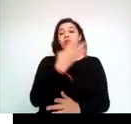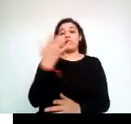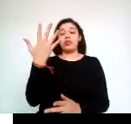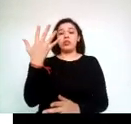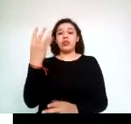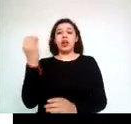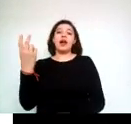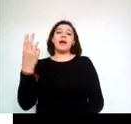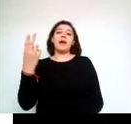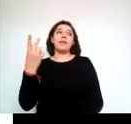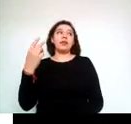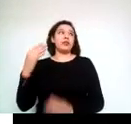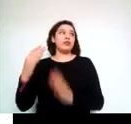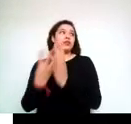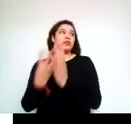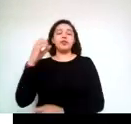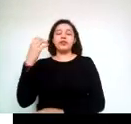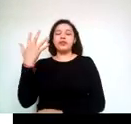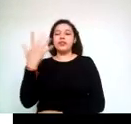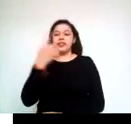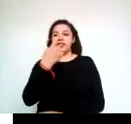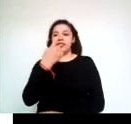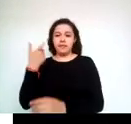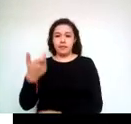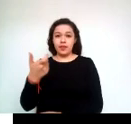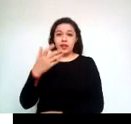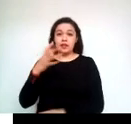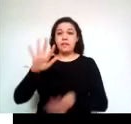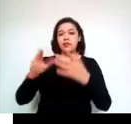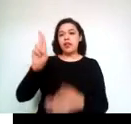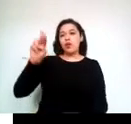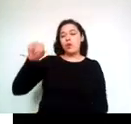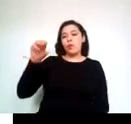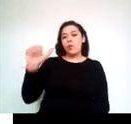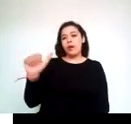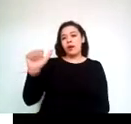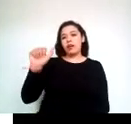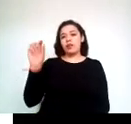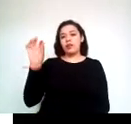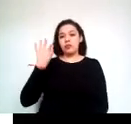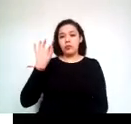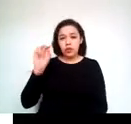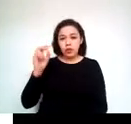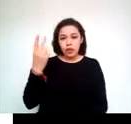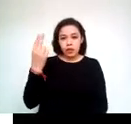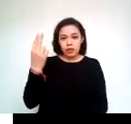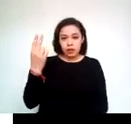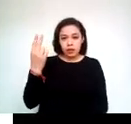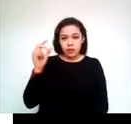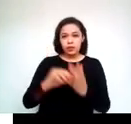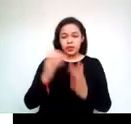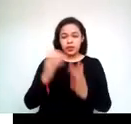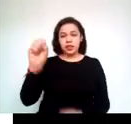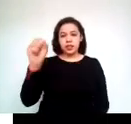448.100 pesos. Esto es calculado en el valor de la UMA de 89.62 pesos y está actualizado a febrero